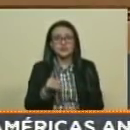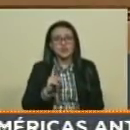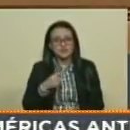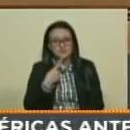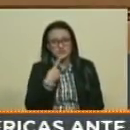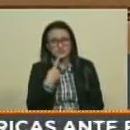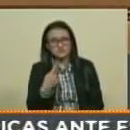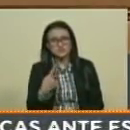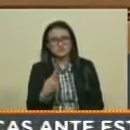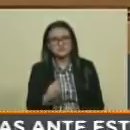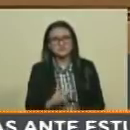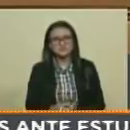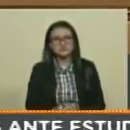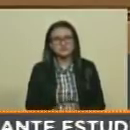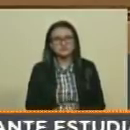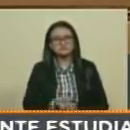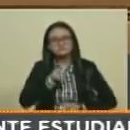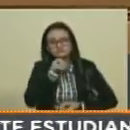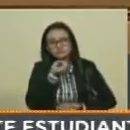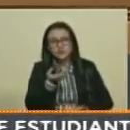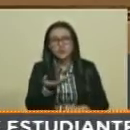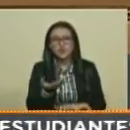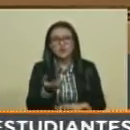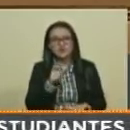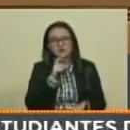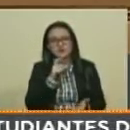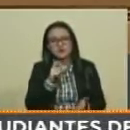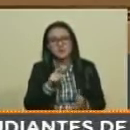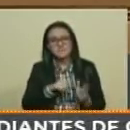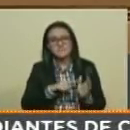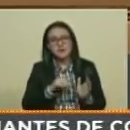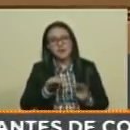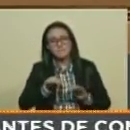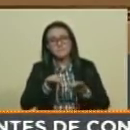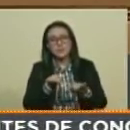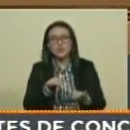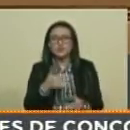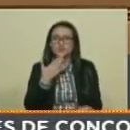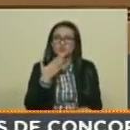y generosidad ha contado con el pleno e incondicional apoyo